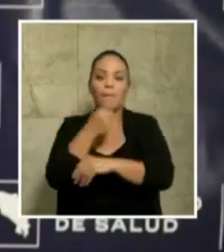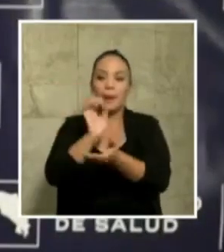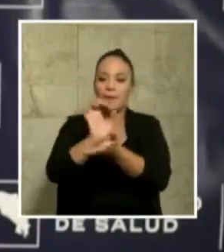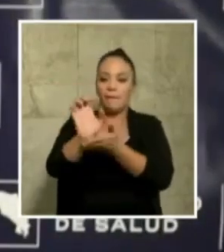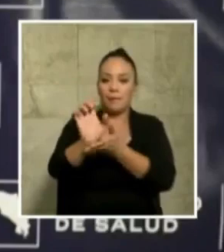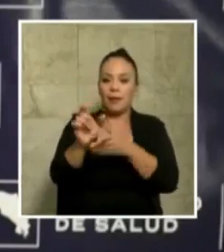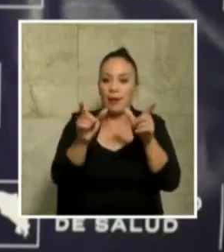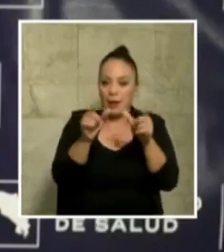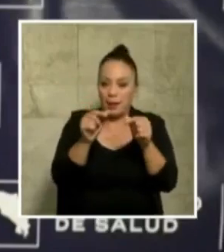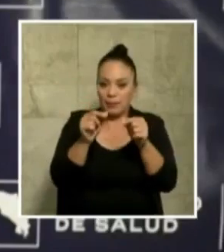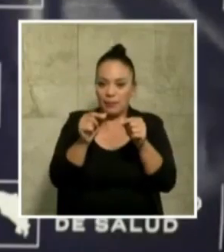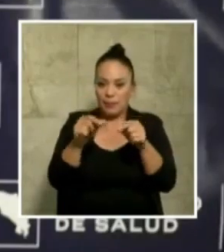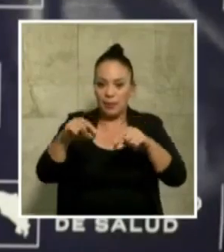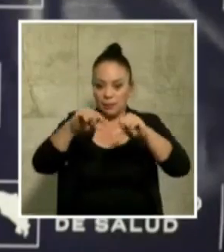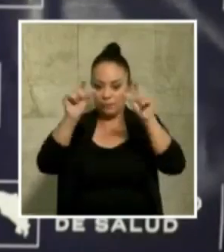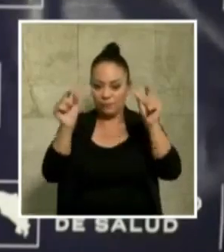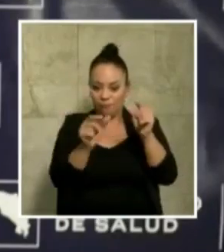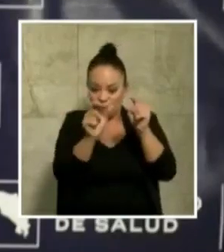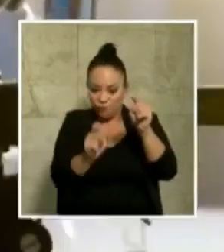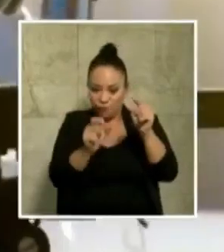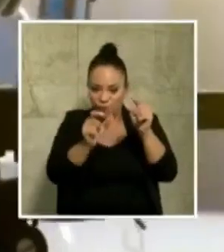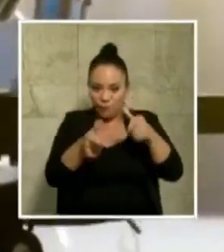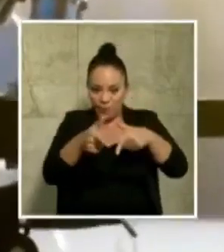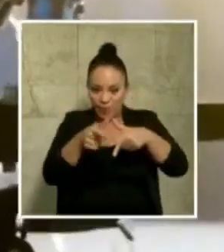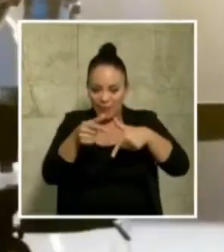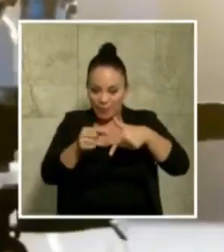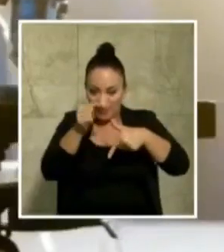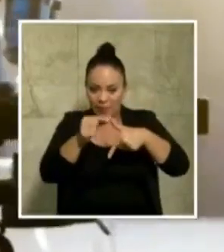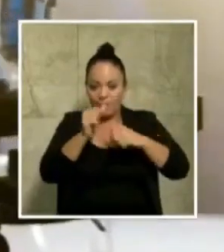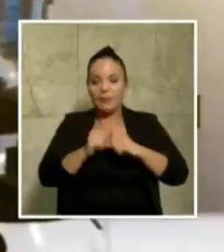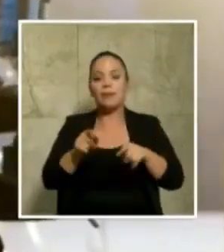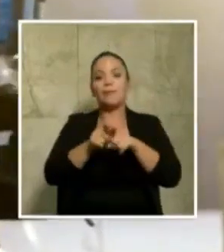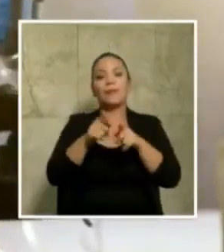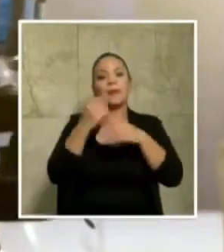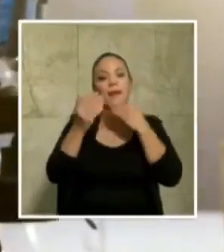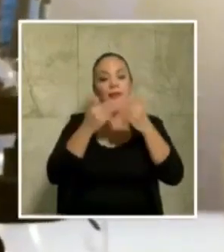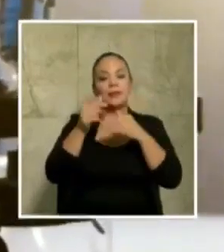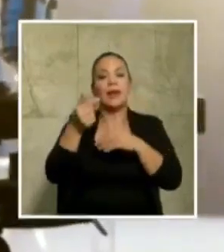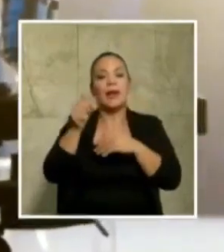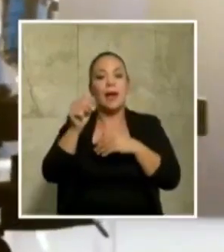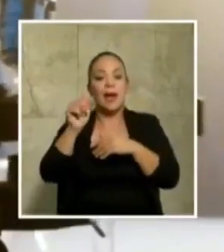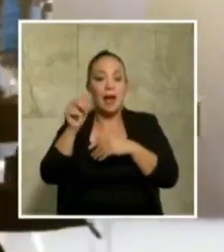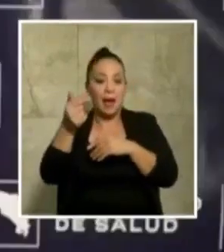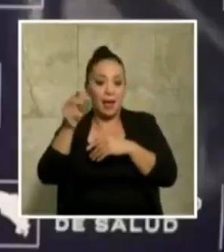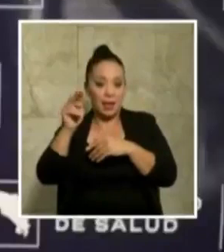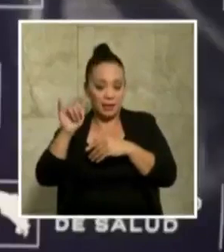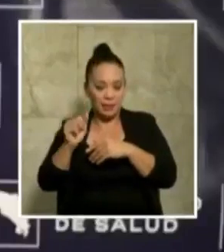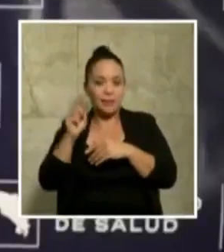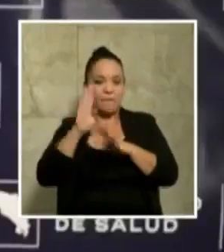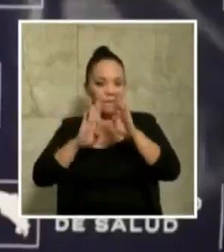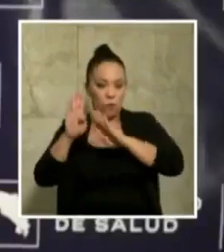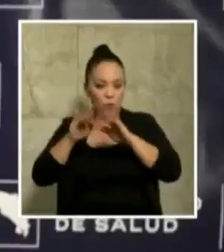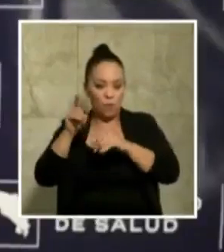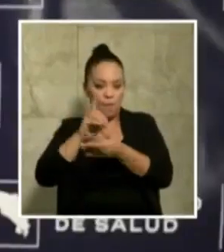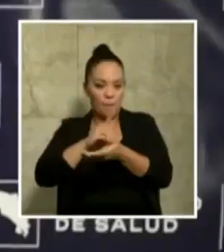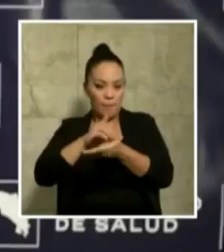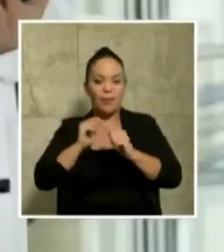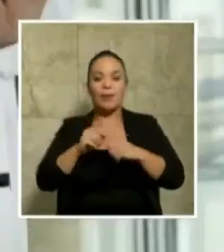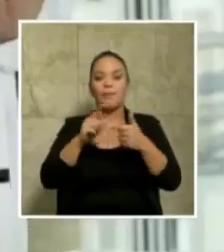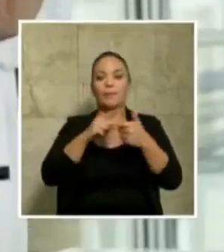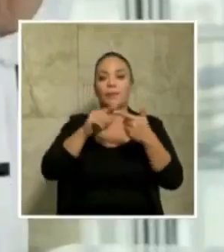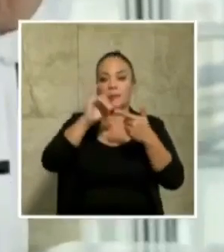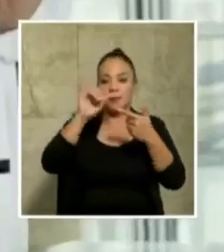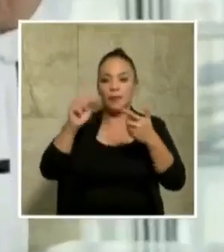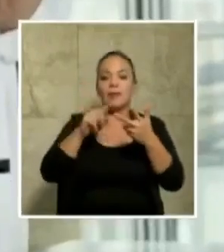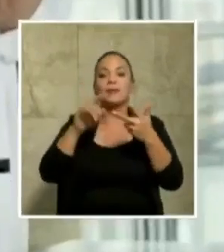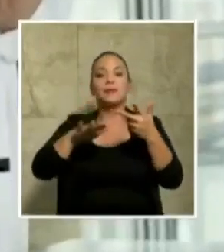cérvix. Nuestro agradecimiento además a la Agencia Costarricense de Investigación Biomédica, a la Caja Costarricense de Seguro Social, al sector